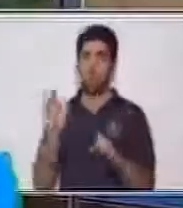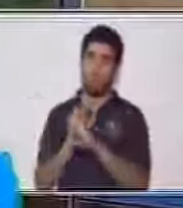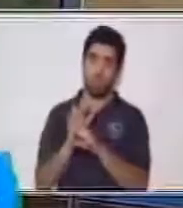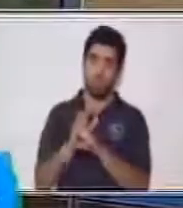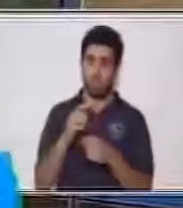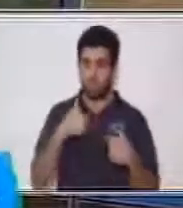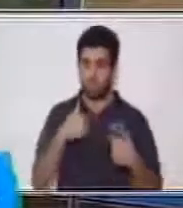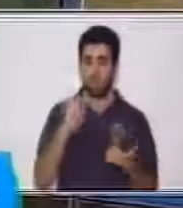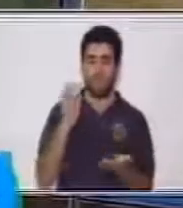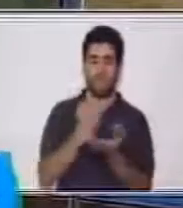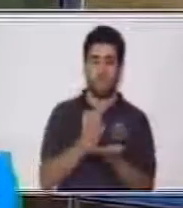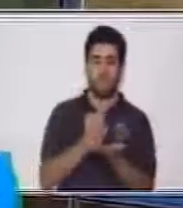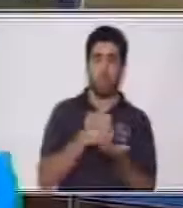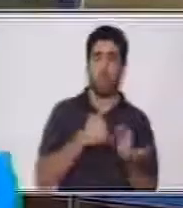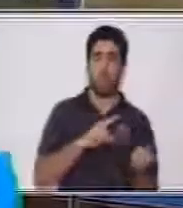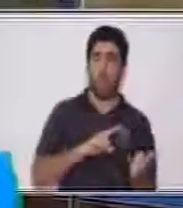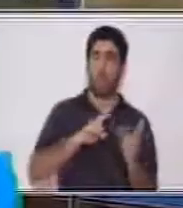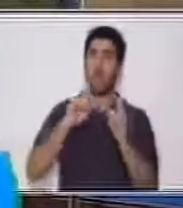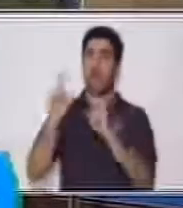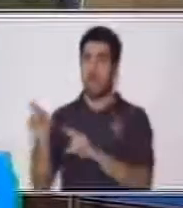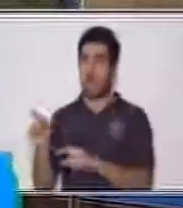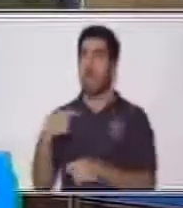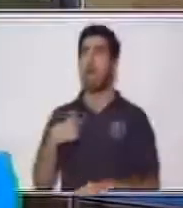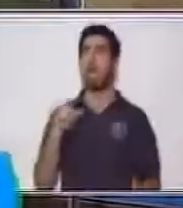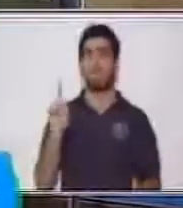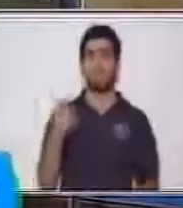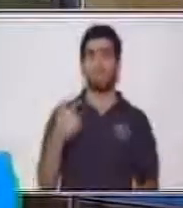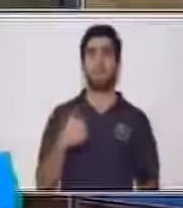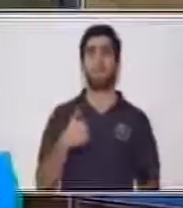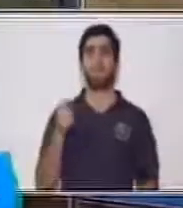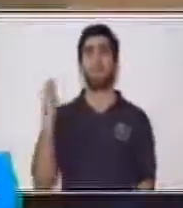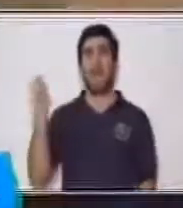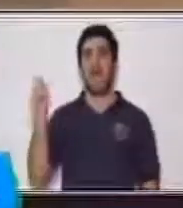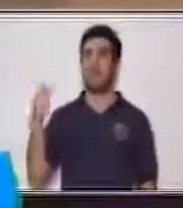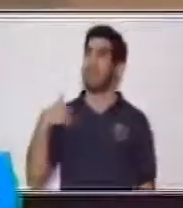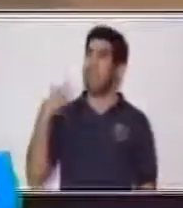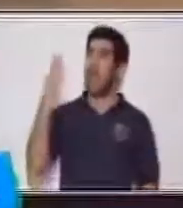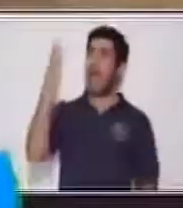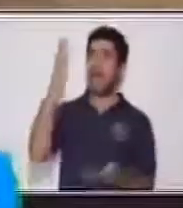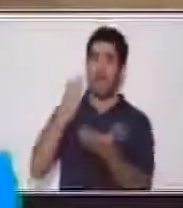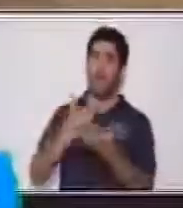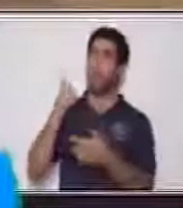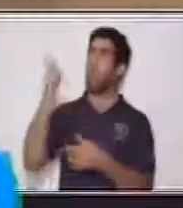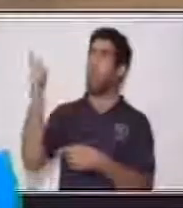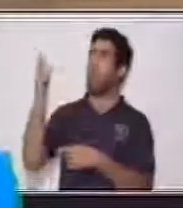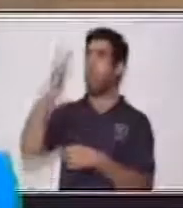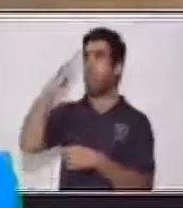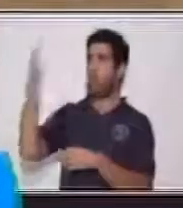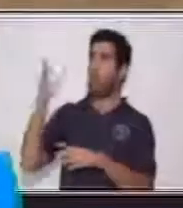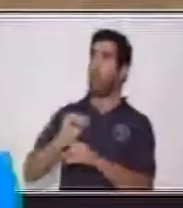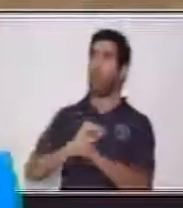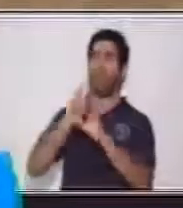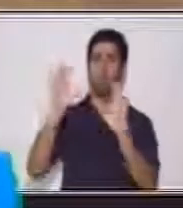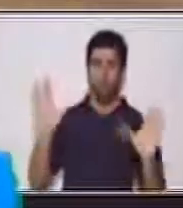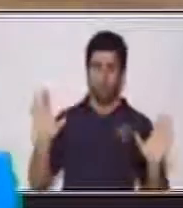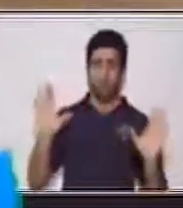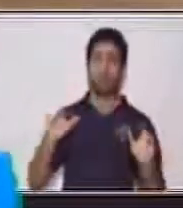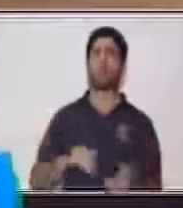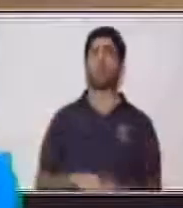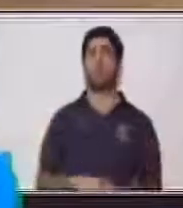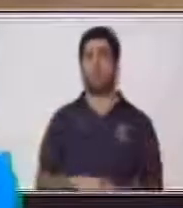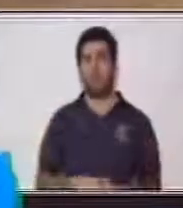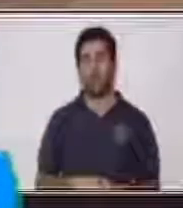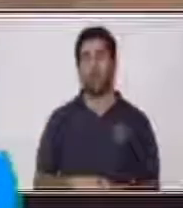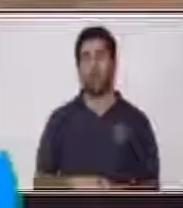la escuela en la mañana, lo primero que le digo a mi maestra es buenos días. Muy bien. Ahora, yo te voy a lanzar un